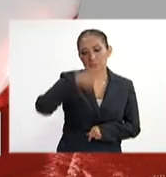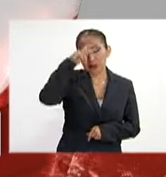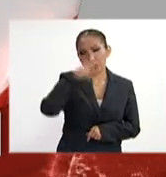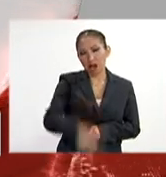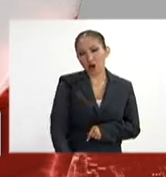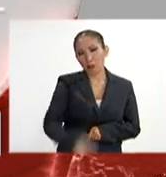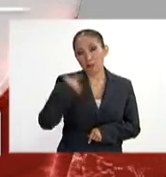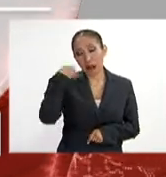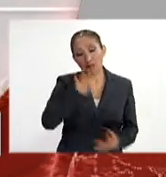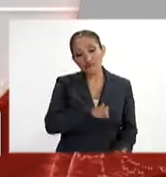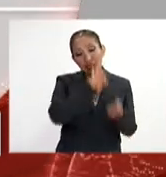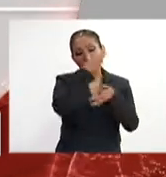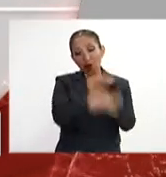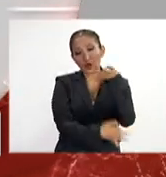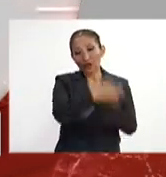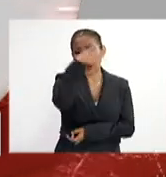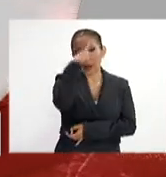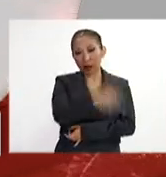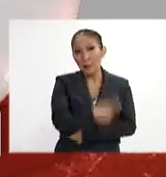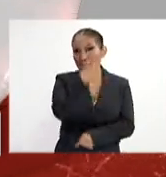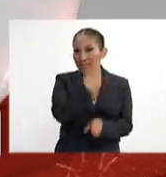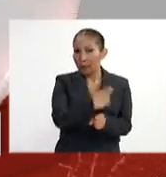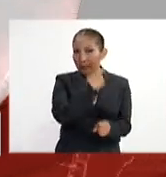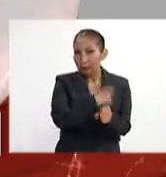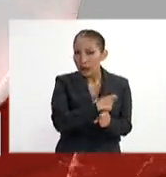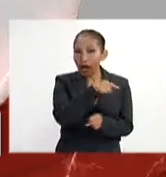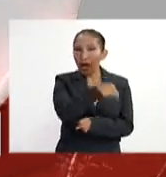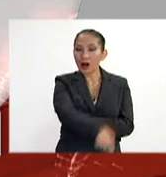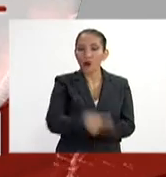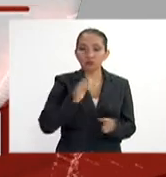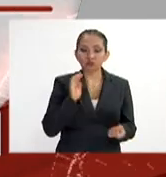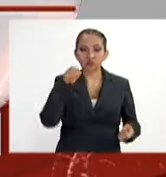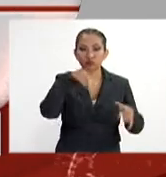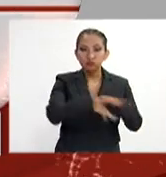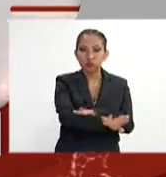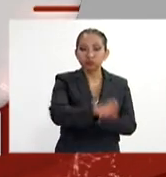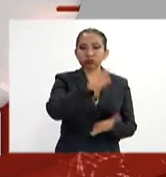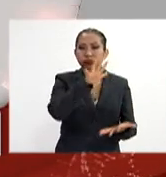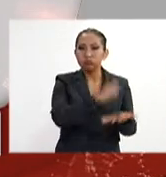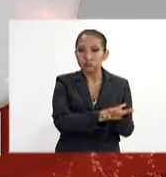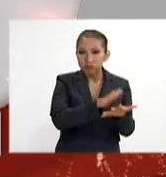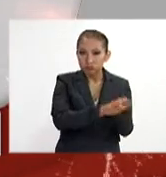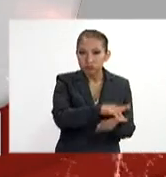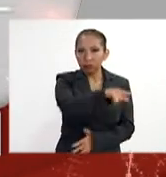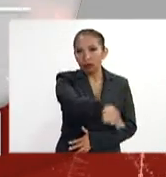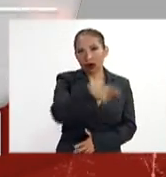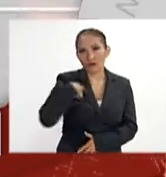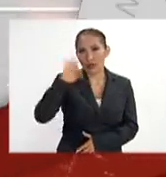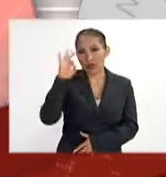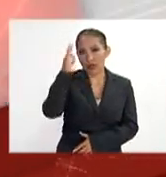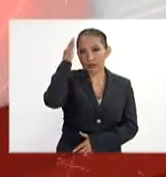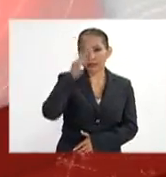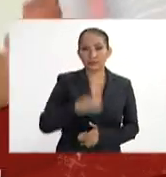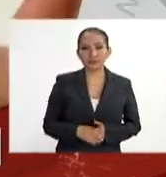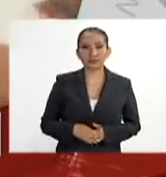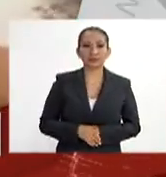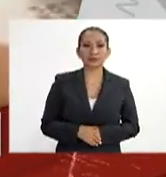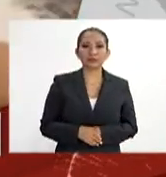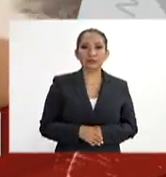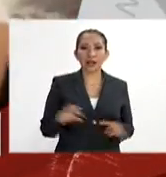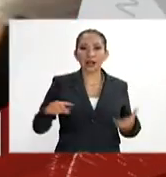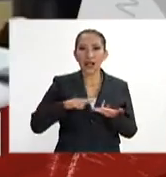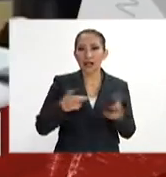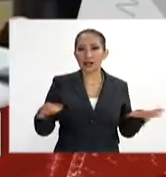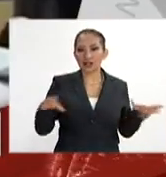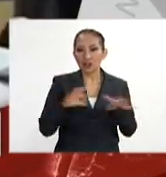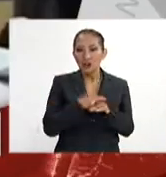México a enfrentar a la justicia mexicana. Primeramente sería recluido en una prisión de orden federal.